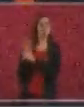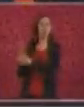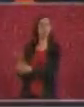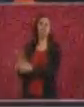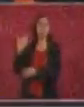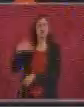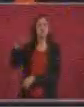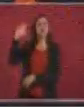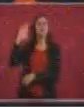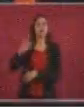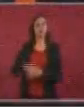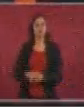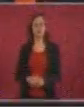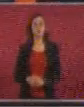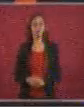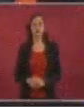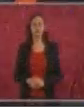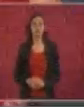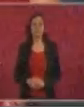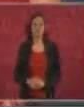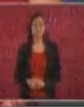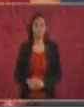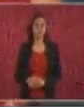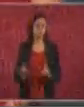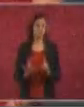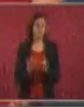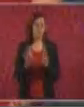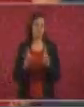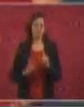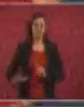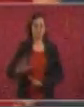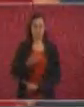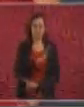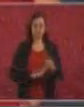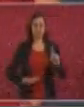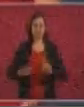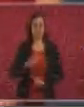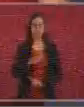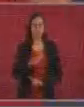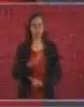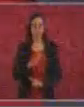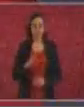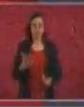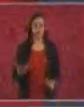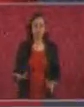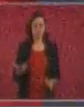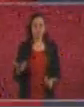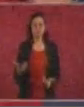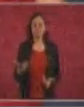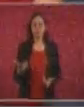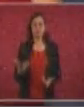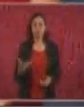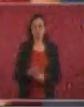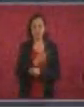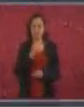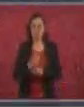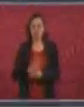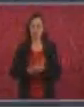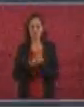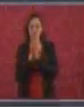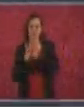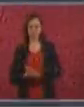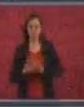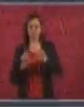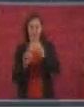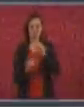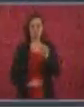transcurrido de aceptación entre el respetable. A pesar de los desaciertos que señalaba Inés Figueroa de